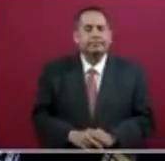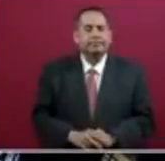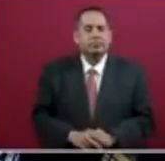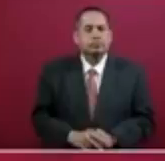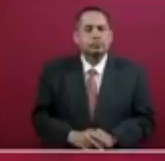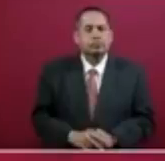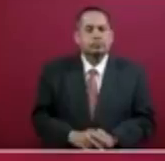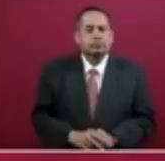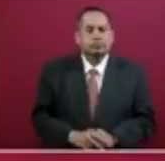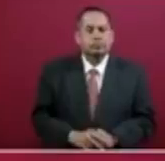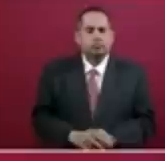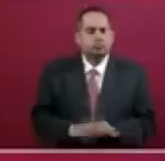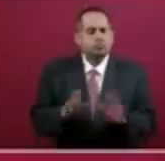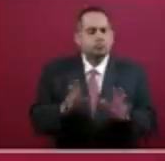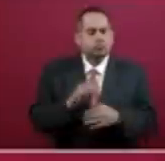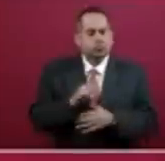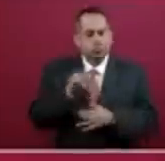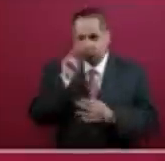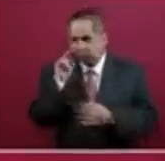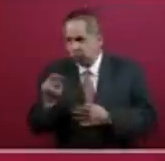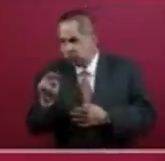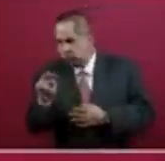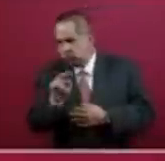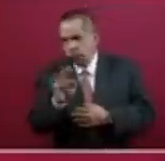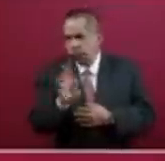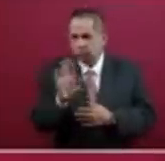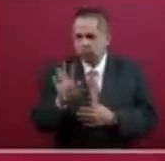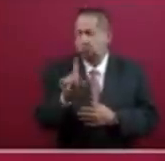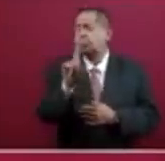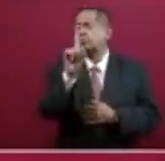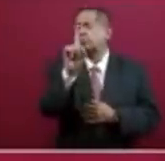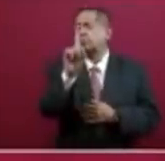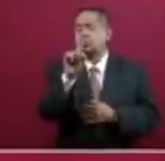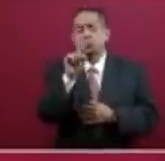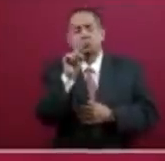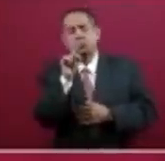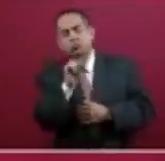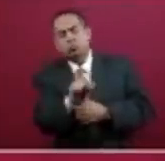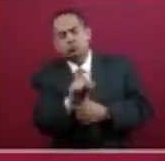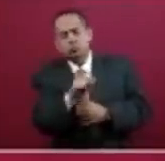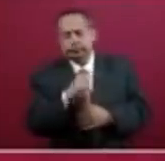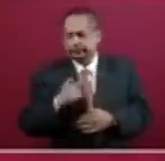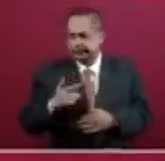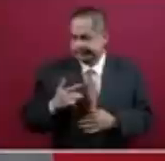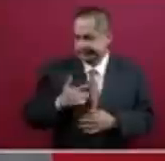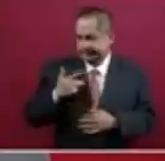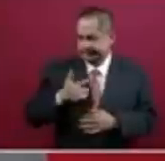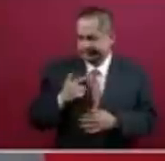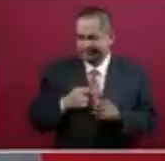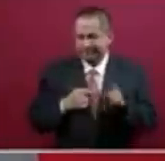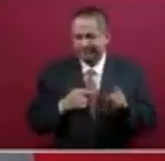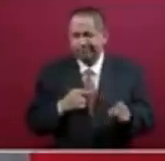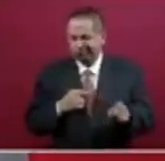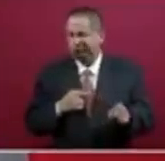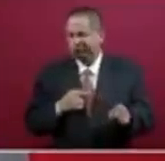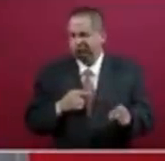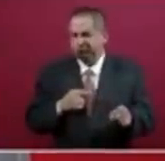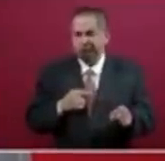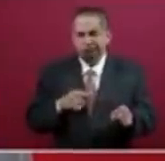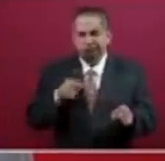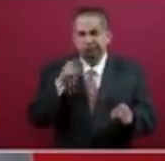no lo he observado, solo en un caso que sentí que sí hubo